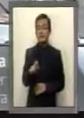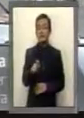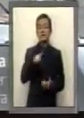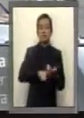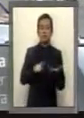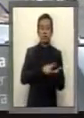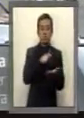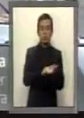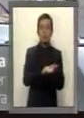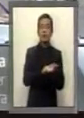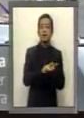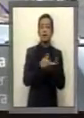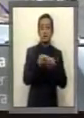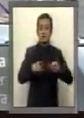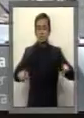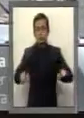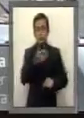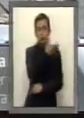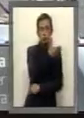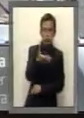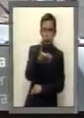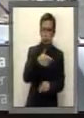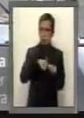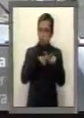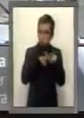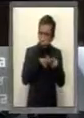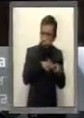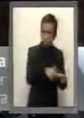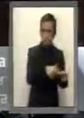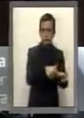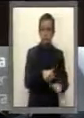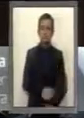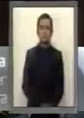de Desarrollo Rural Sustentable.